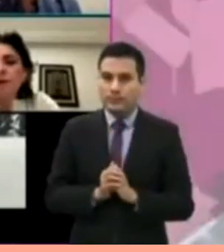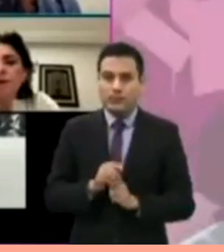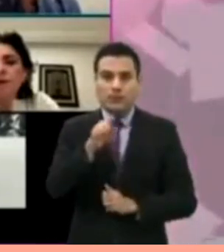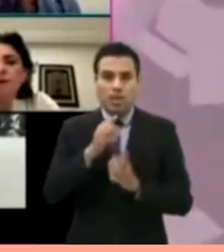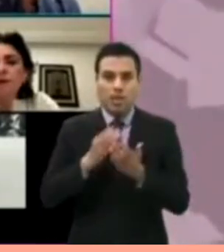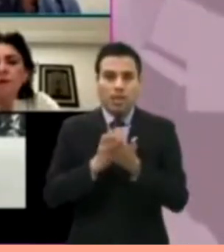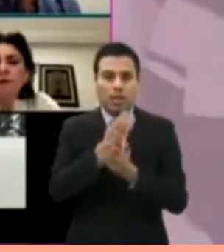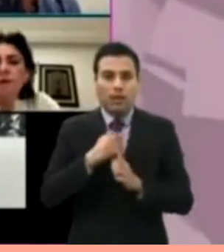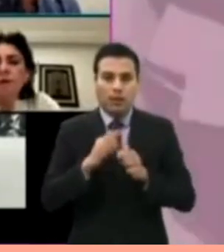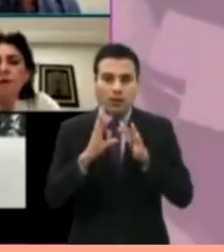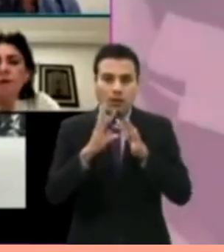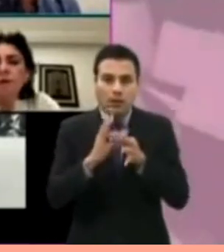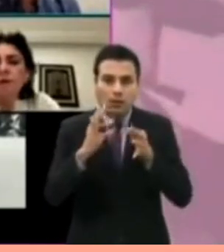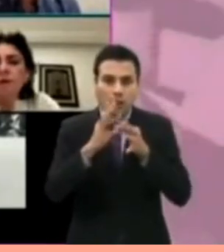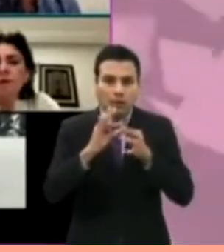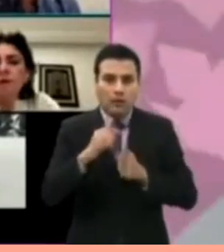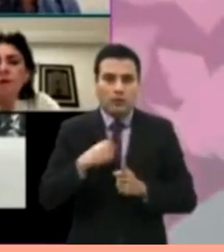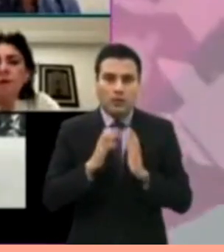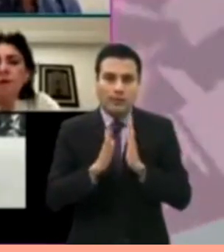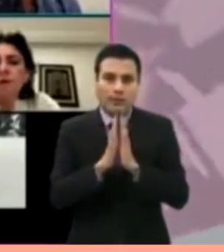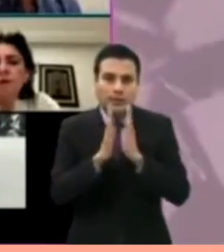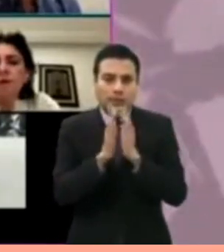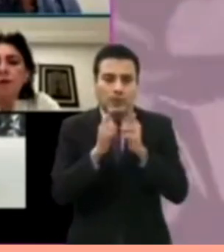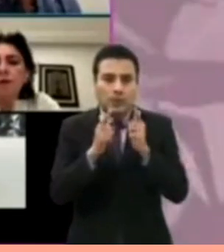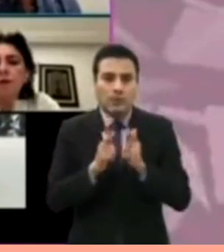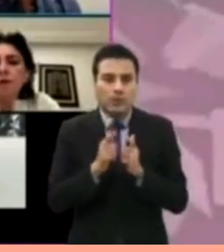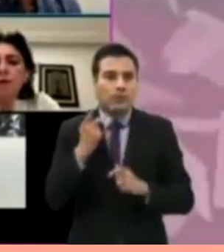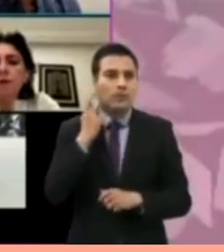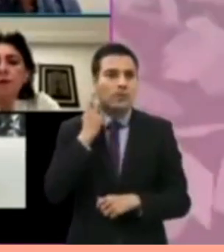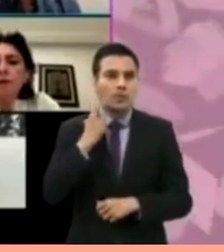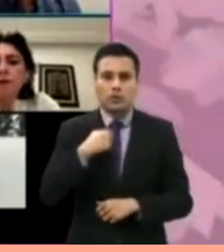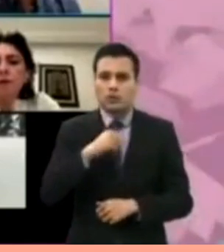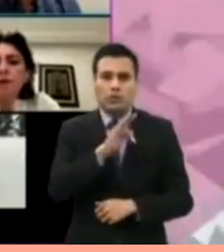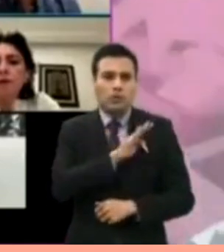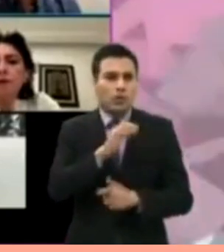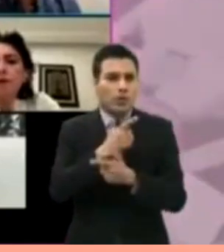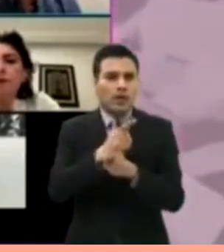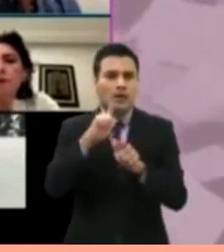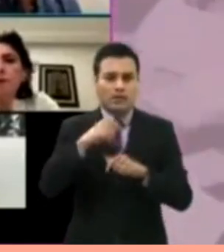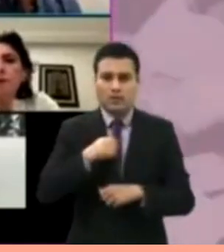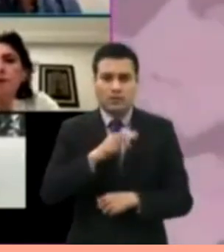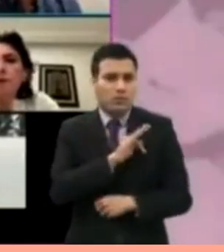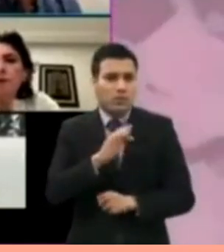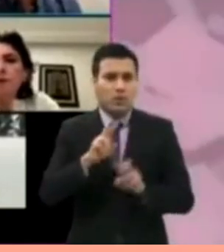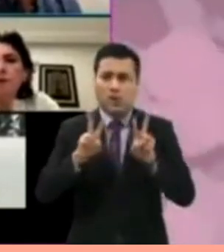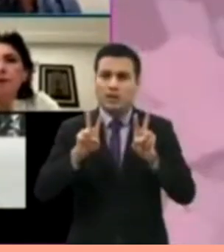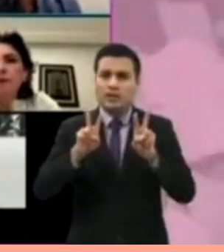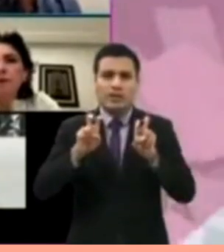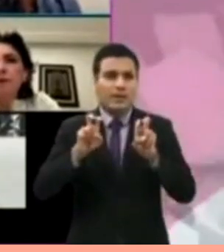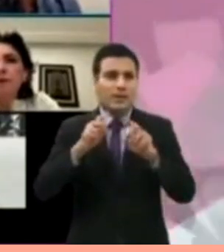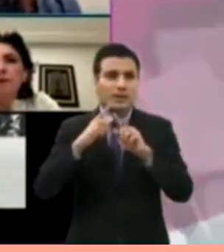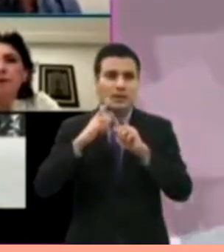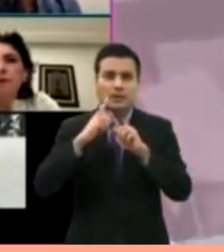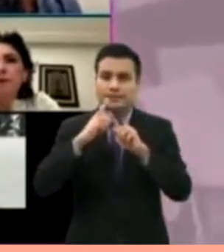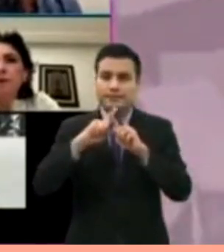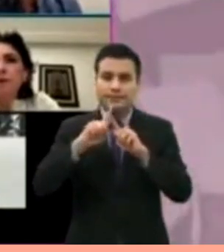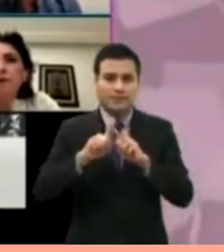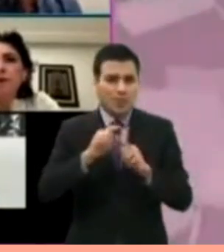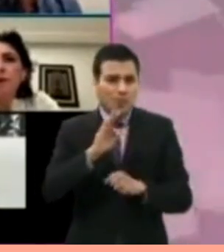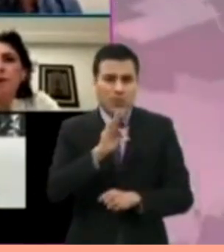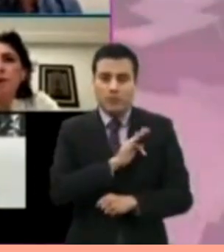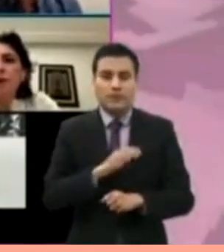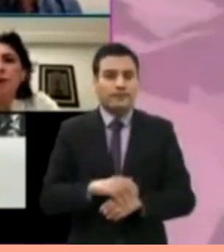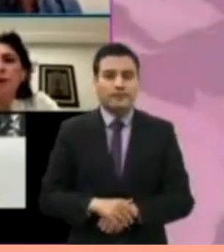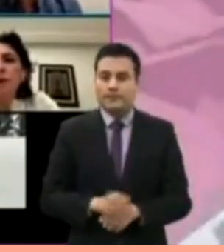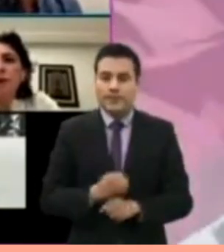interrumpiendo la participación de un partido político. Yo tengo la libertad de plantear los puntos o las cuestiones